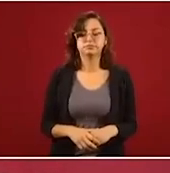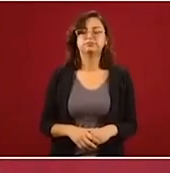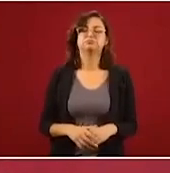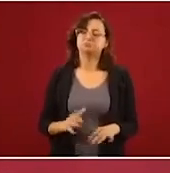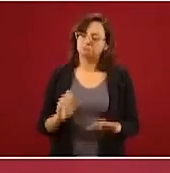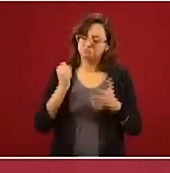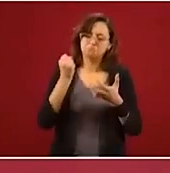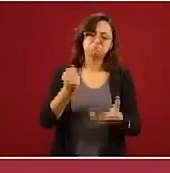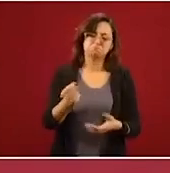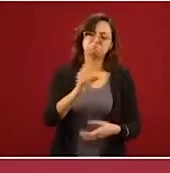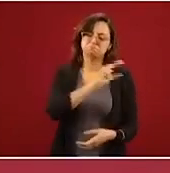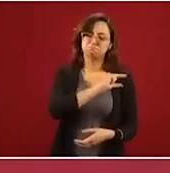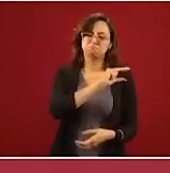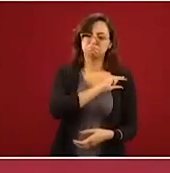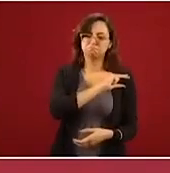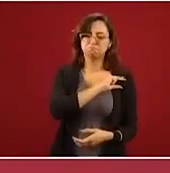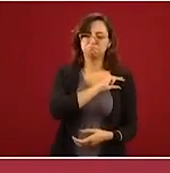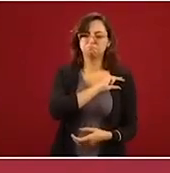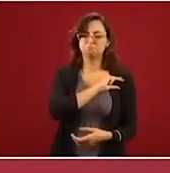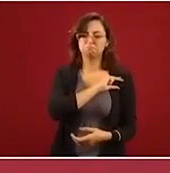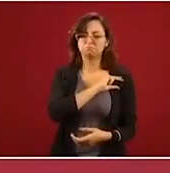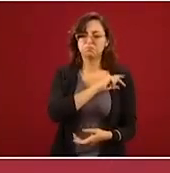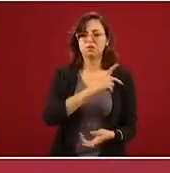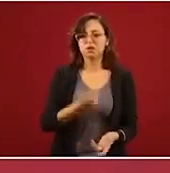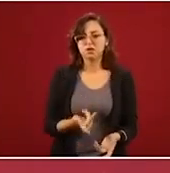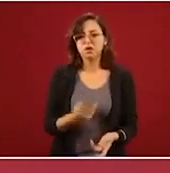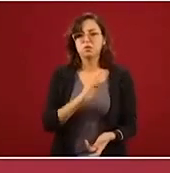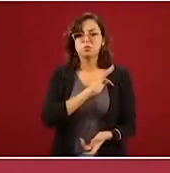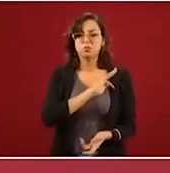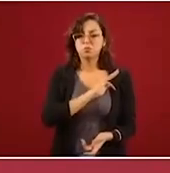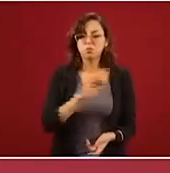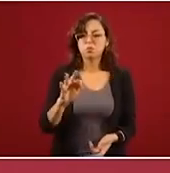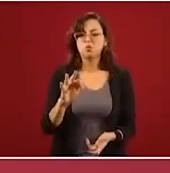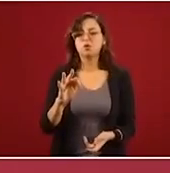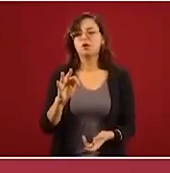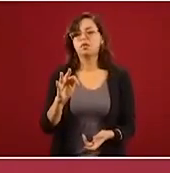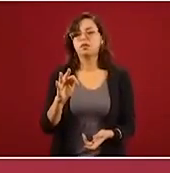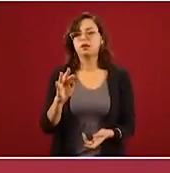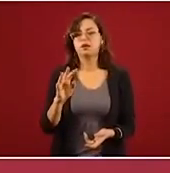privada, que puedan inversionistas